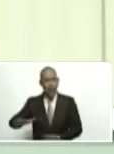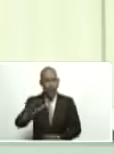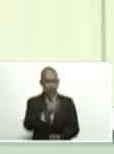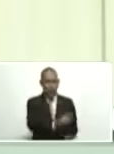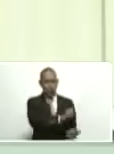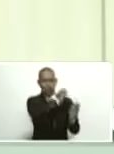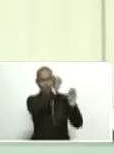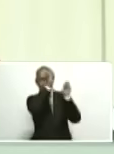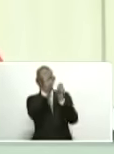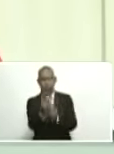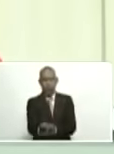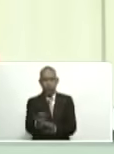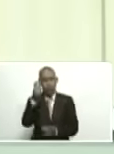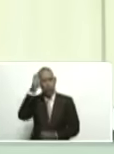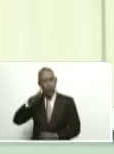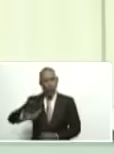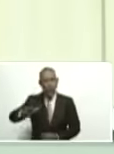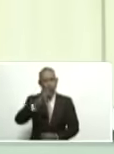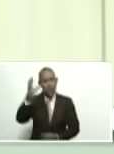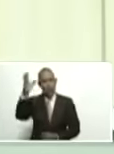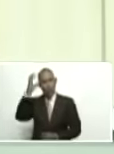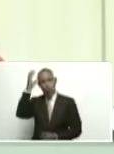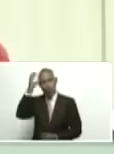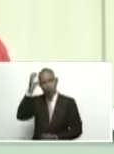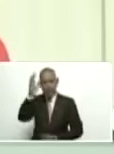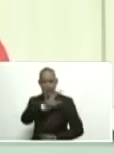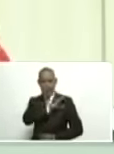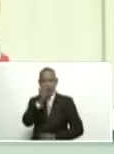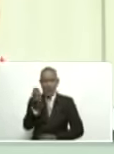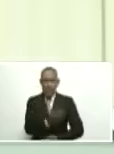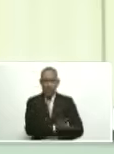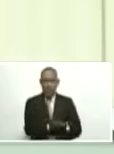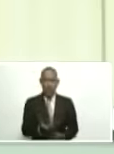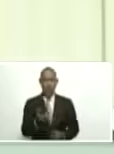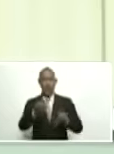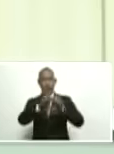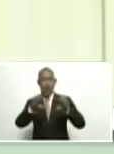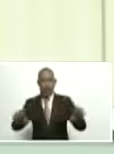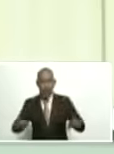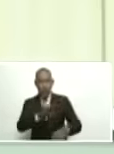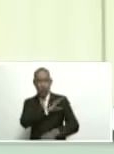pueblo, el poder de la conciencia, el poder de la educación,